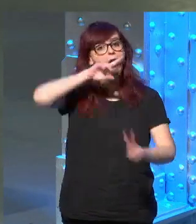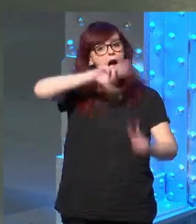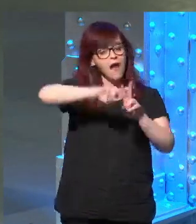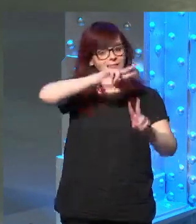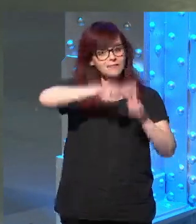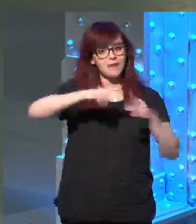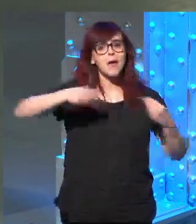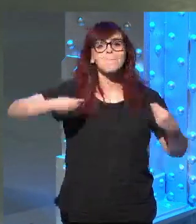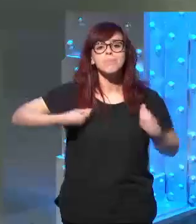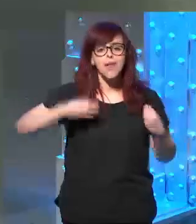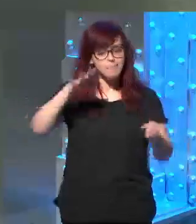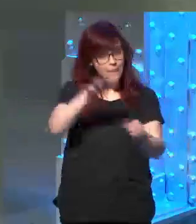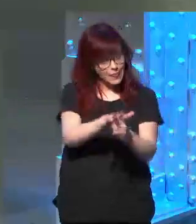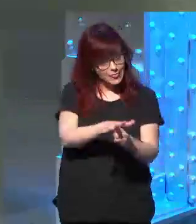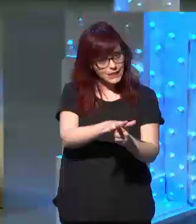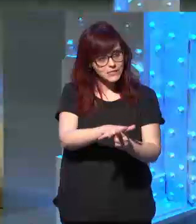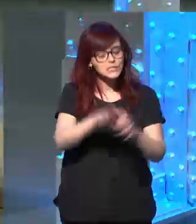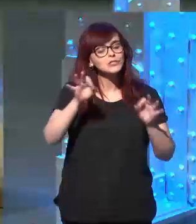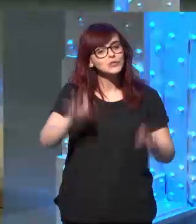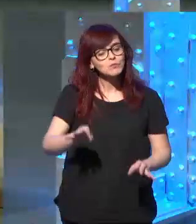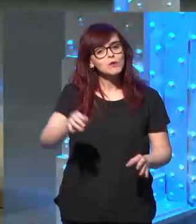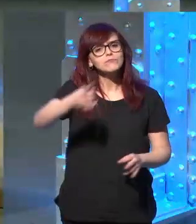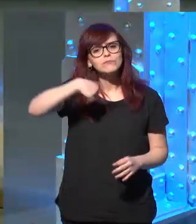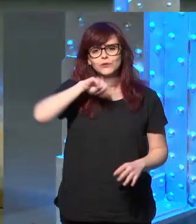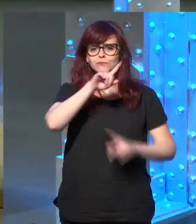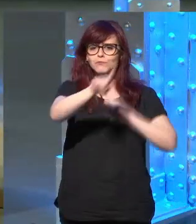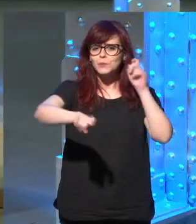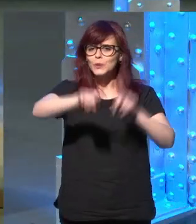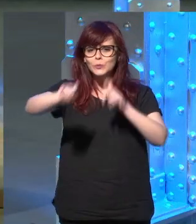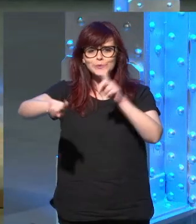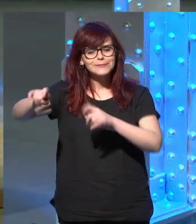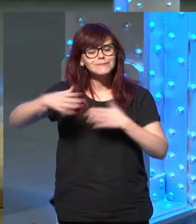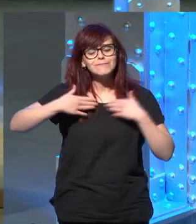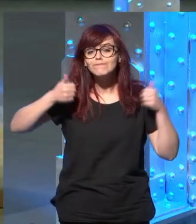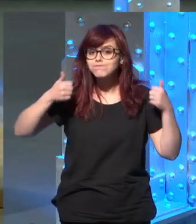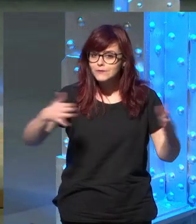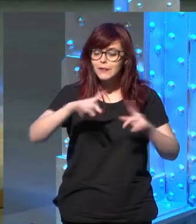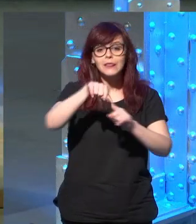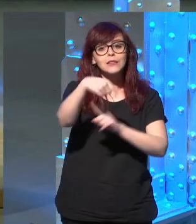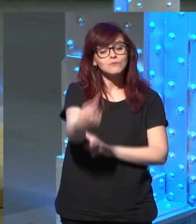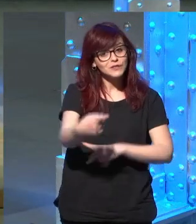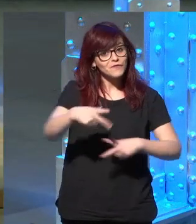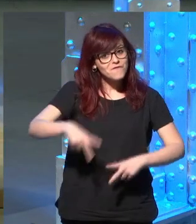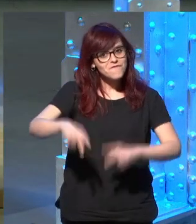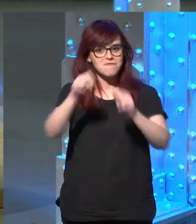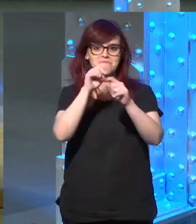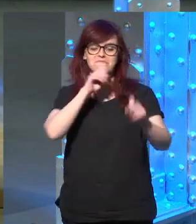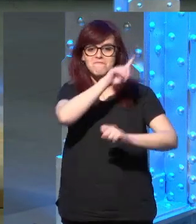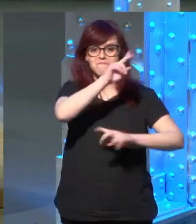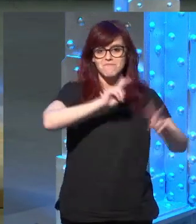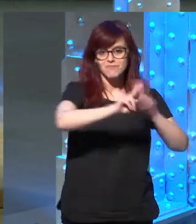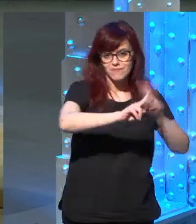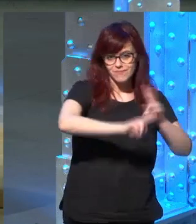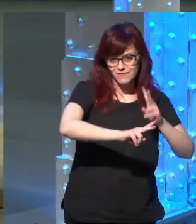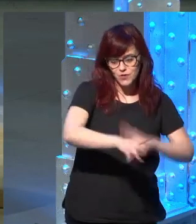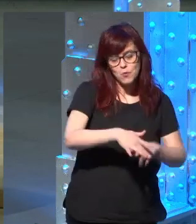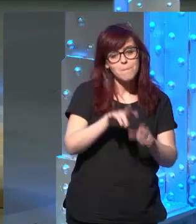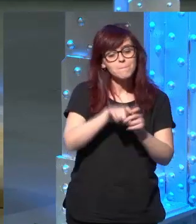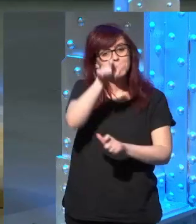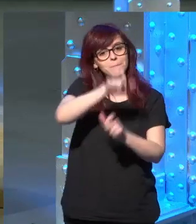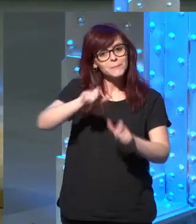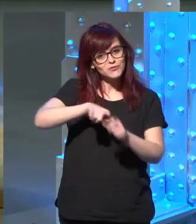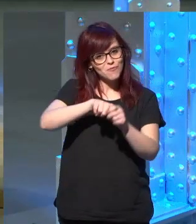hashtag VidaMartes. Podéis lanzar todo tipo de preguntas que después plantearemos a las